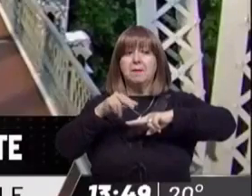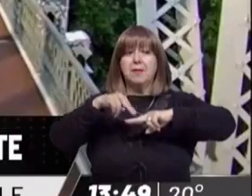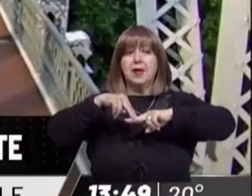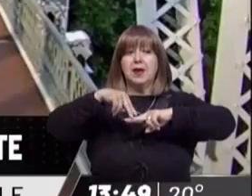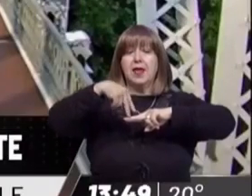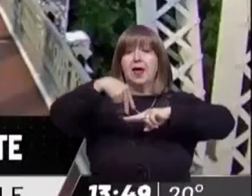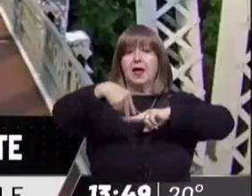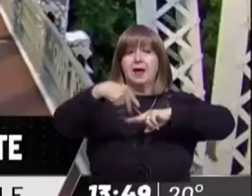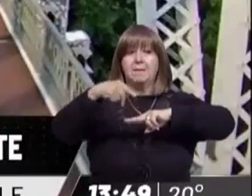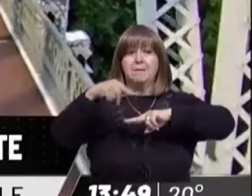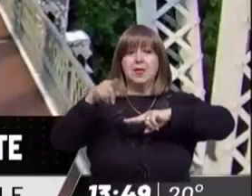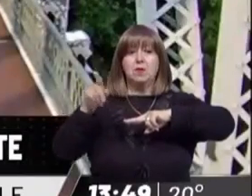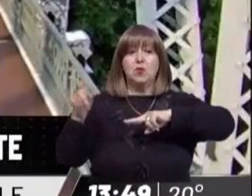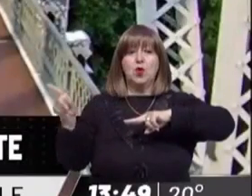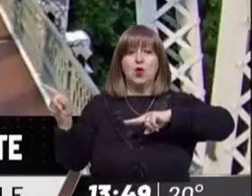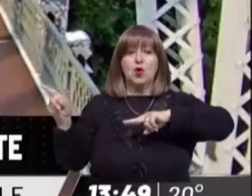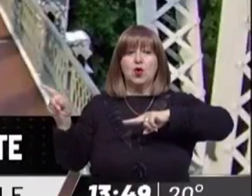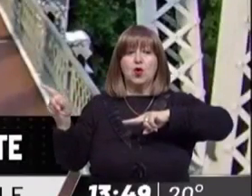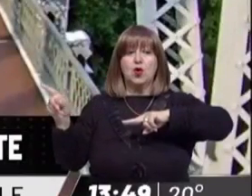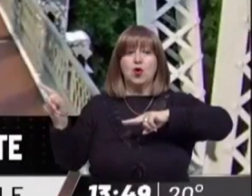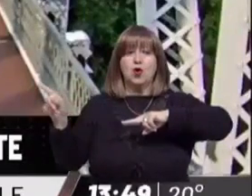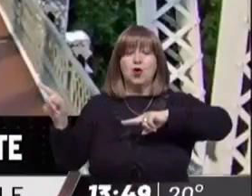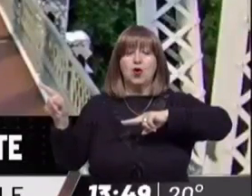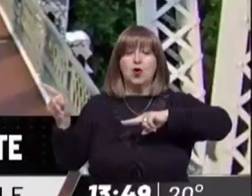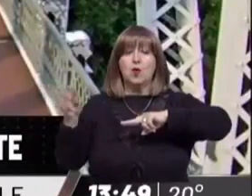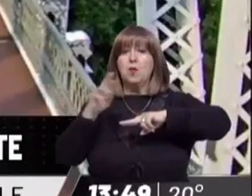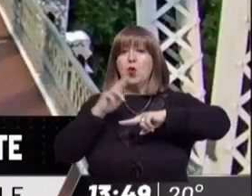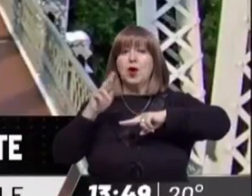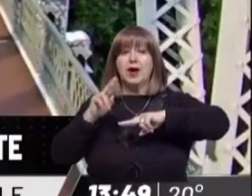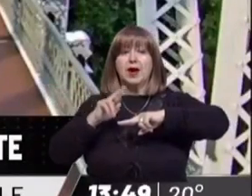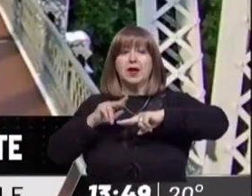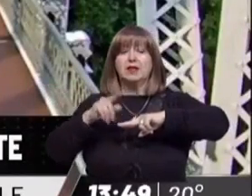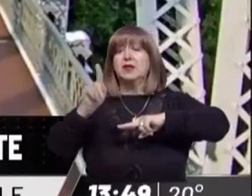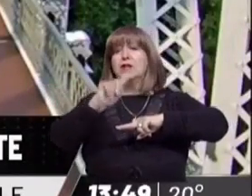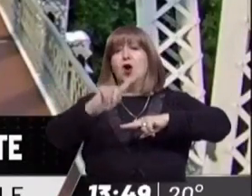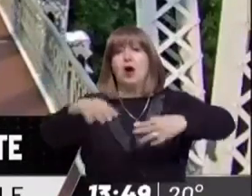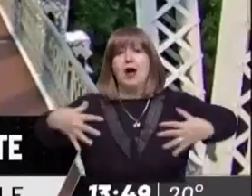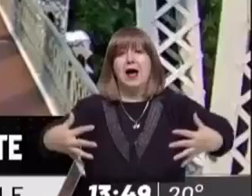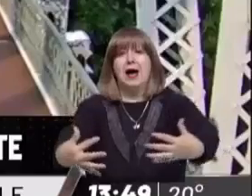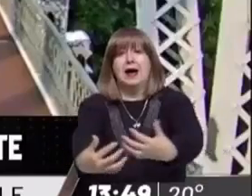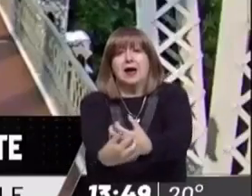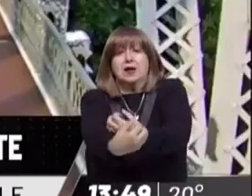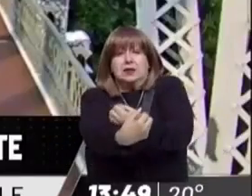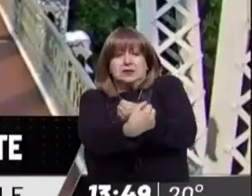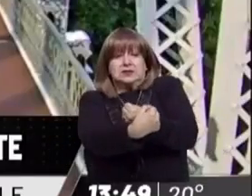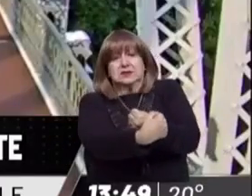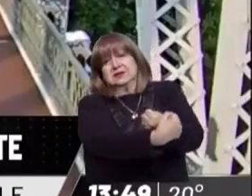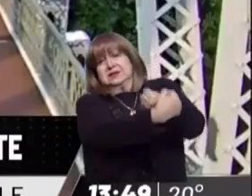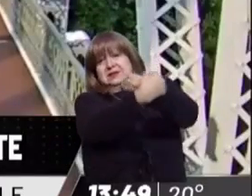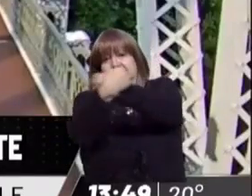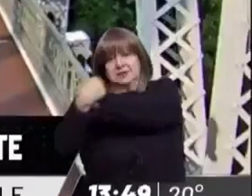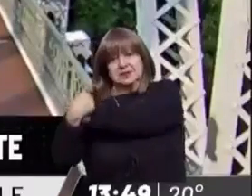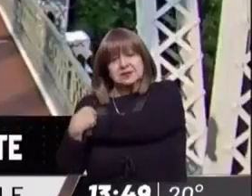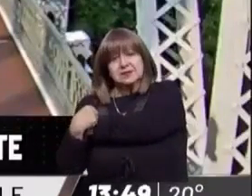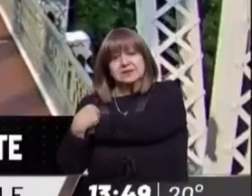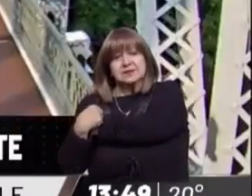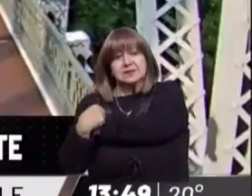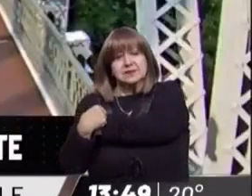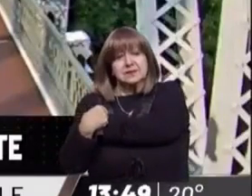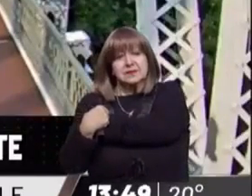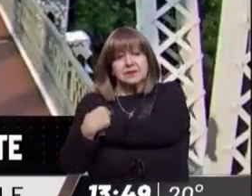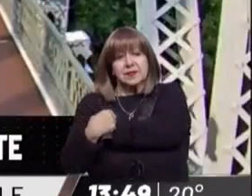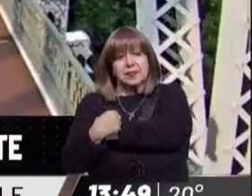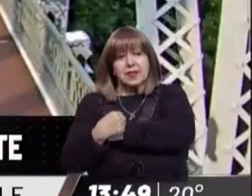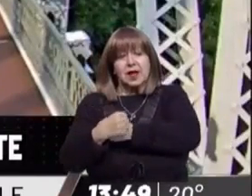situación y ayuda a esta mujer a no arrojarse lo estaba contando Adrián